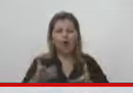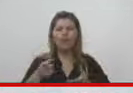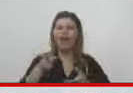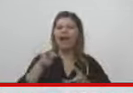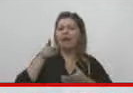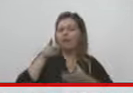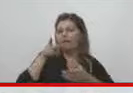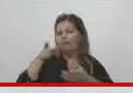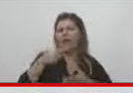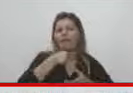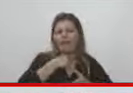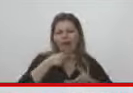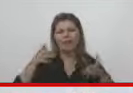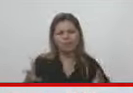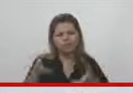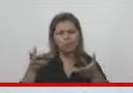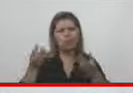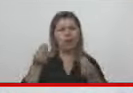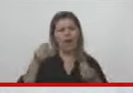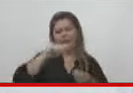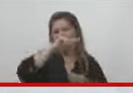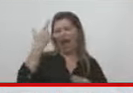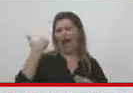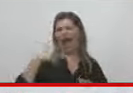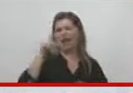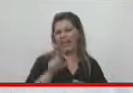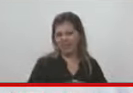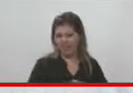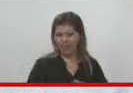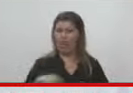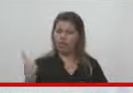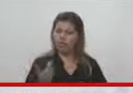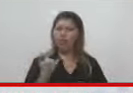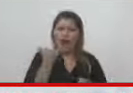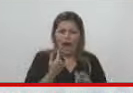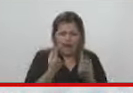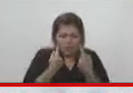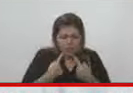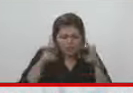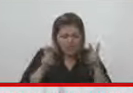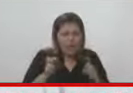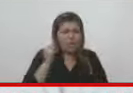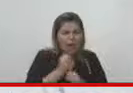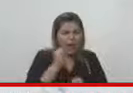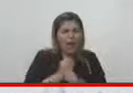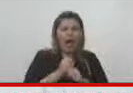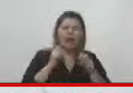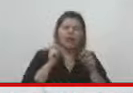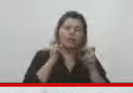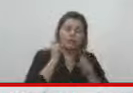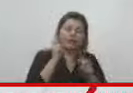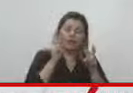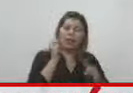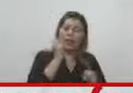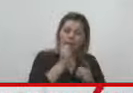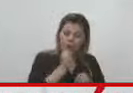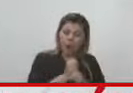él quiere impulsar para la República Argentina, que tenemos cosas para decir en materia laboral, en materia comercial,